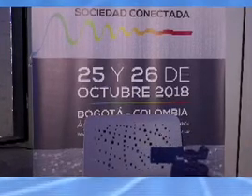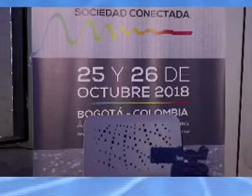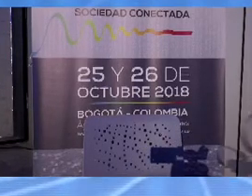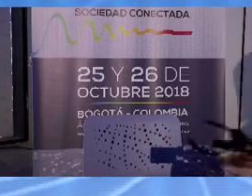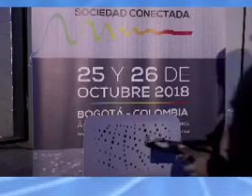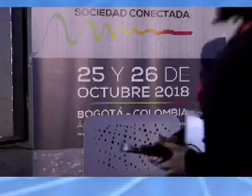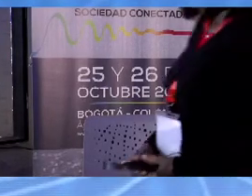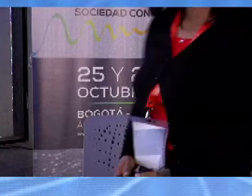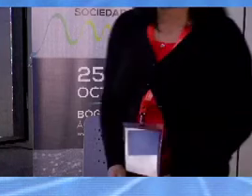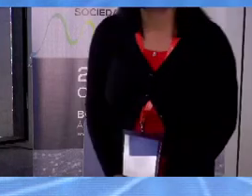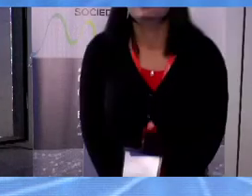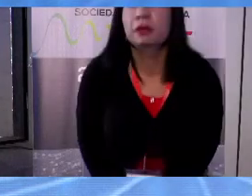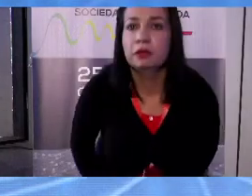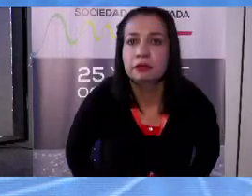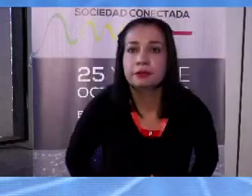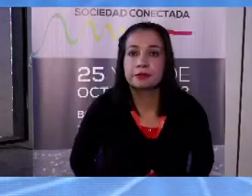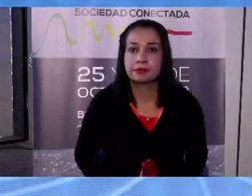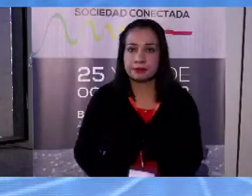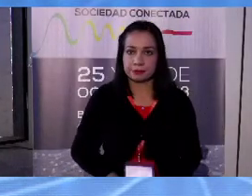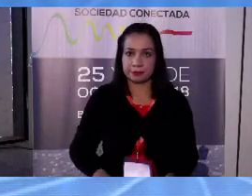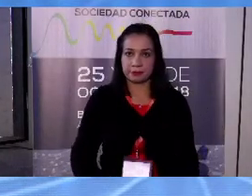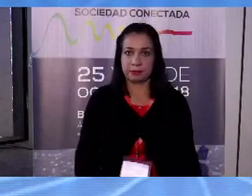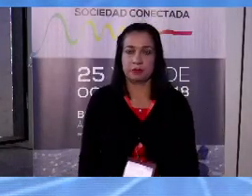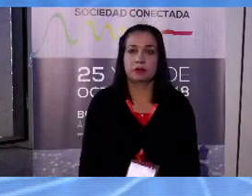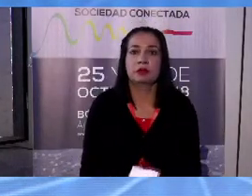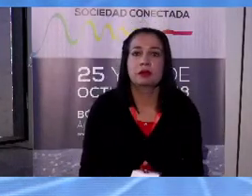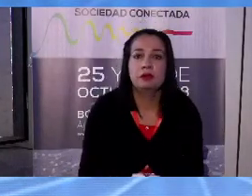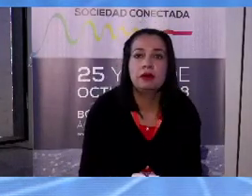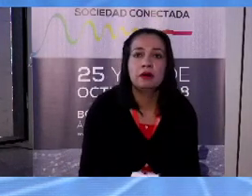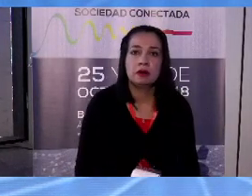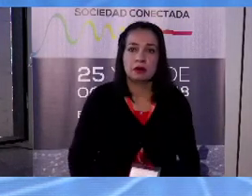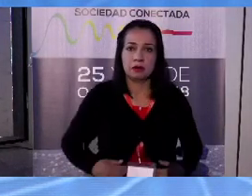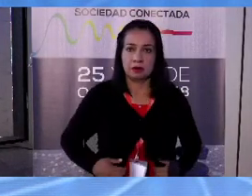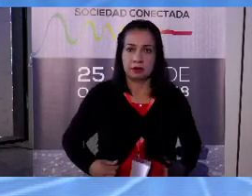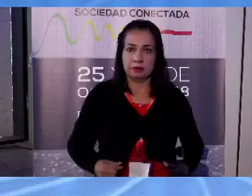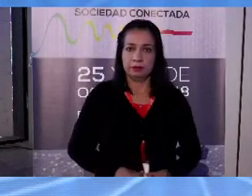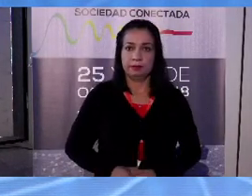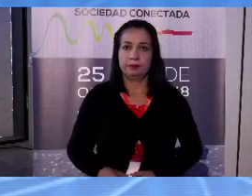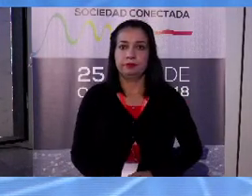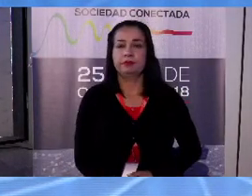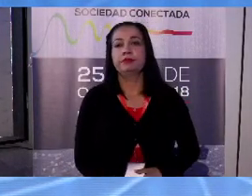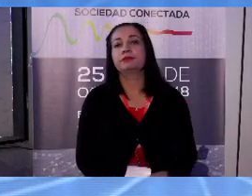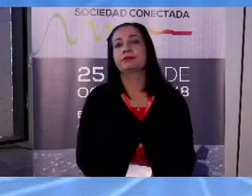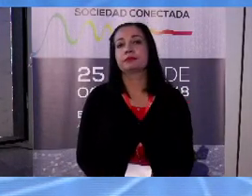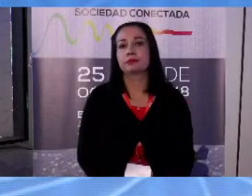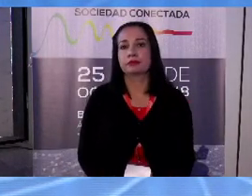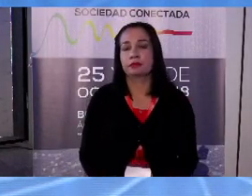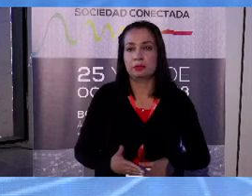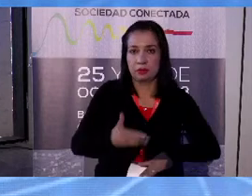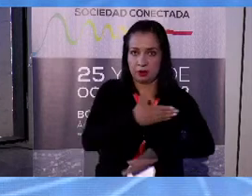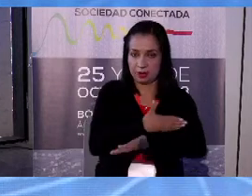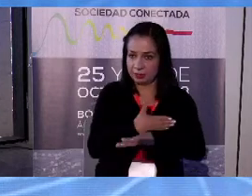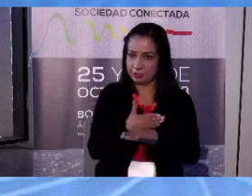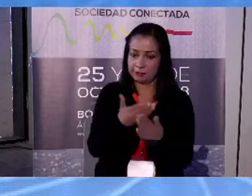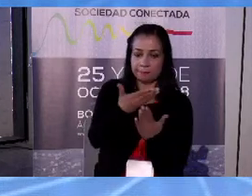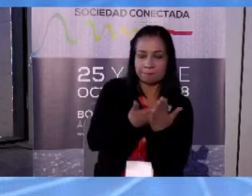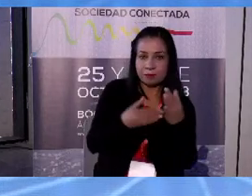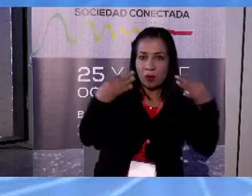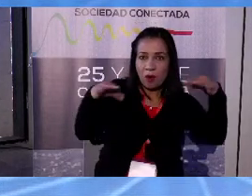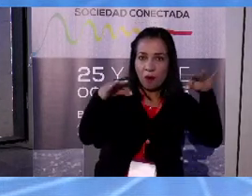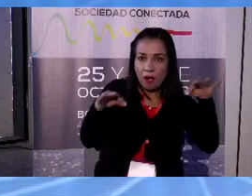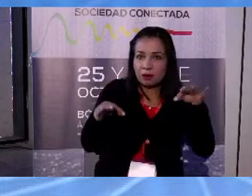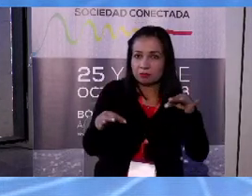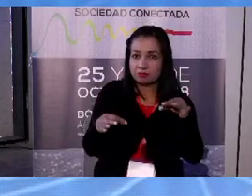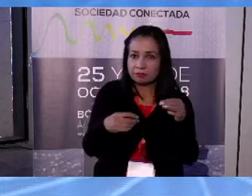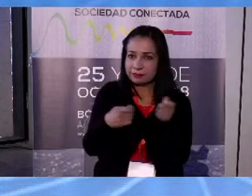cual agradecemos diligenciar y entregar a nuestro personal de logística para quienes nos siguen vi